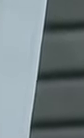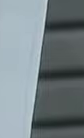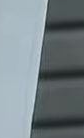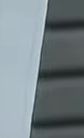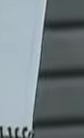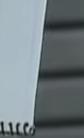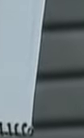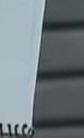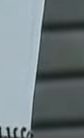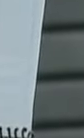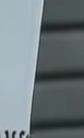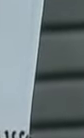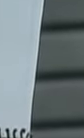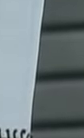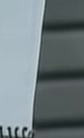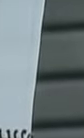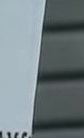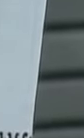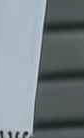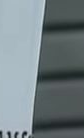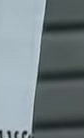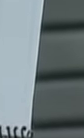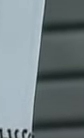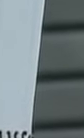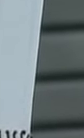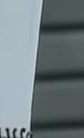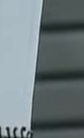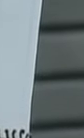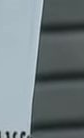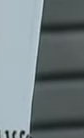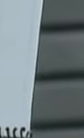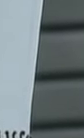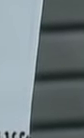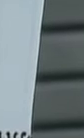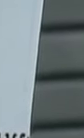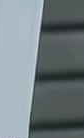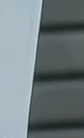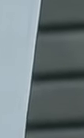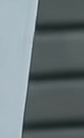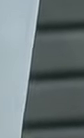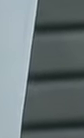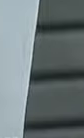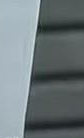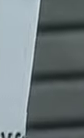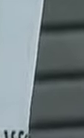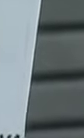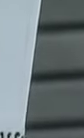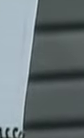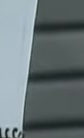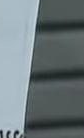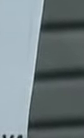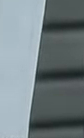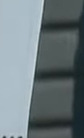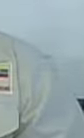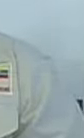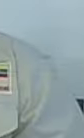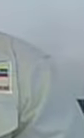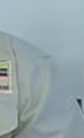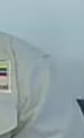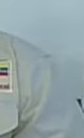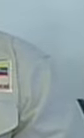2.200. Y este año 2024, en los primeros 5 meses, ya llevamos 4.320